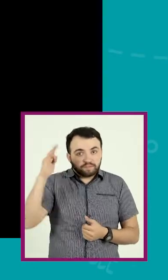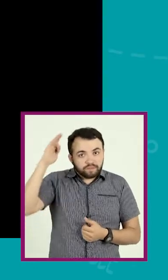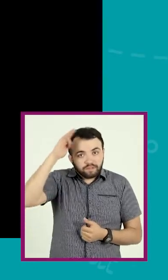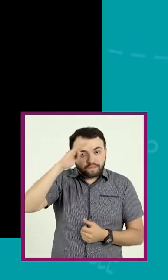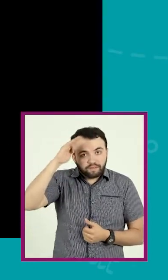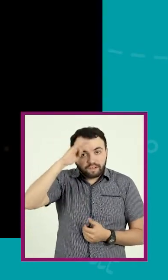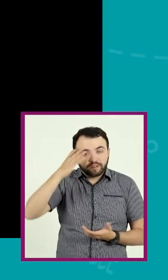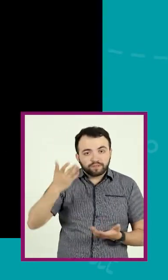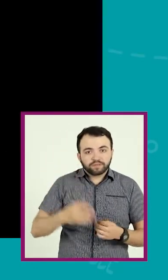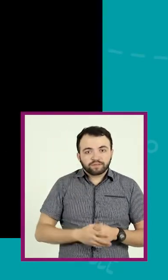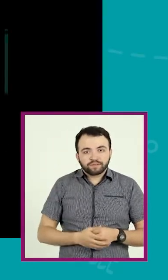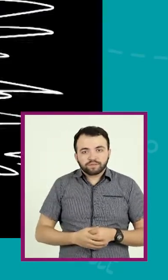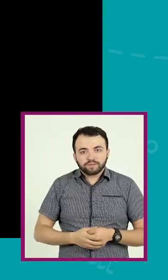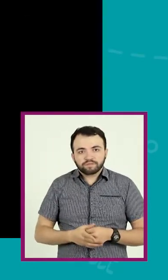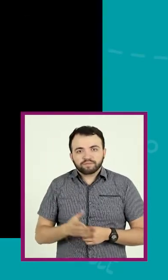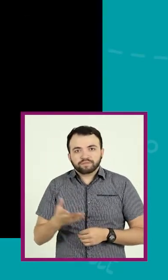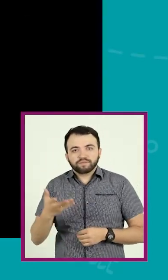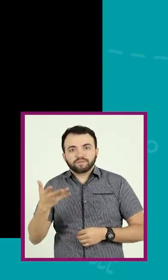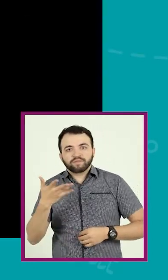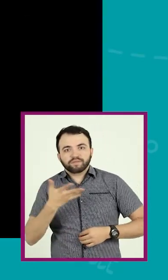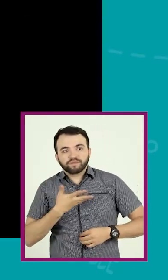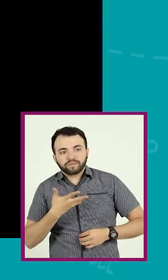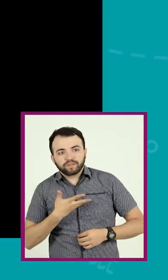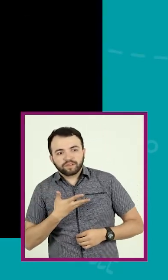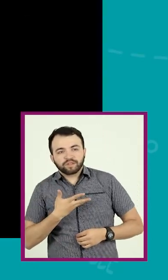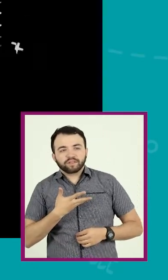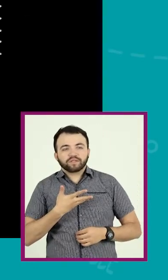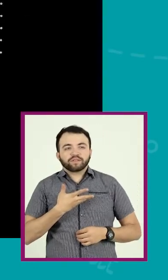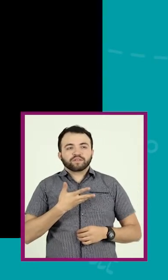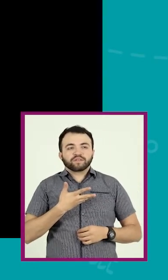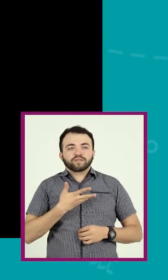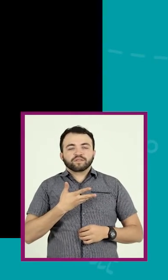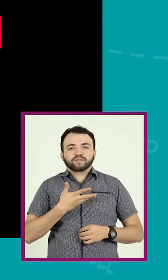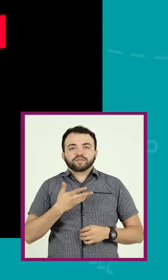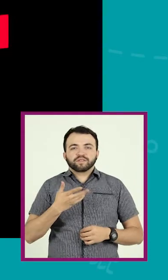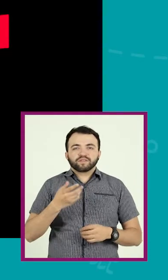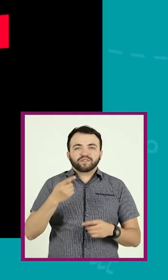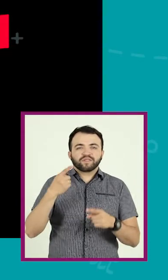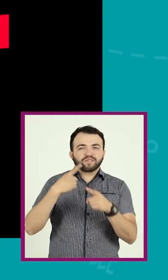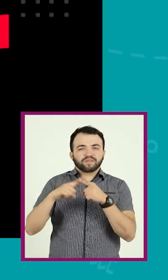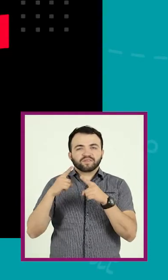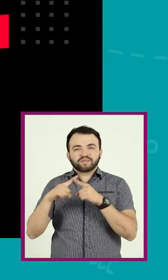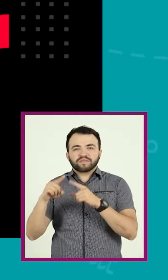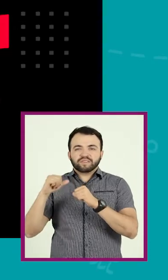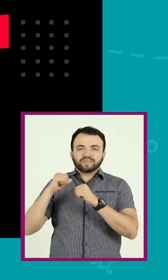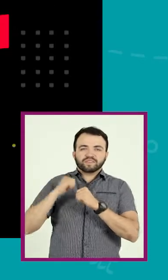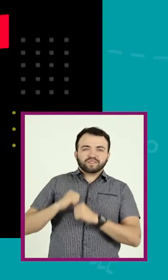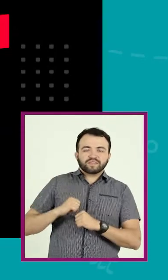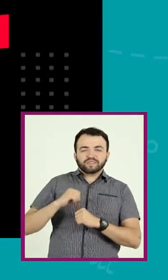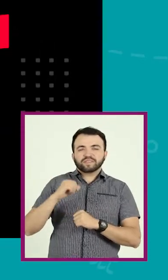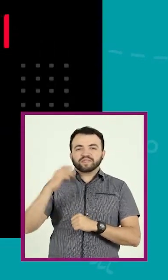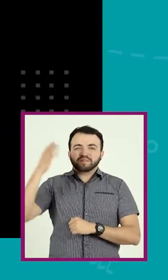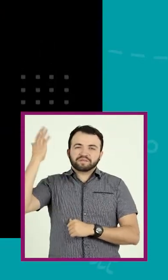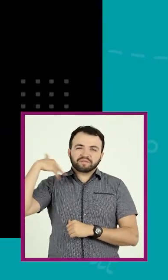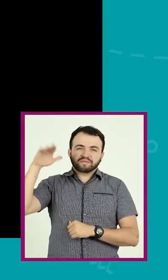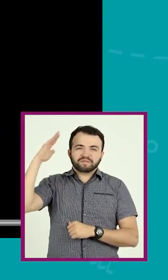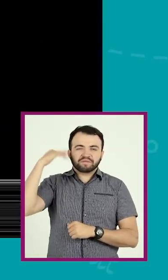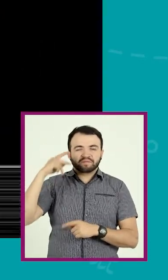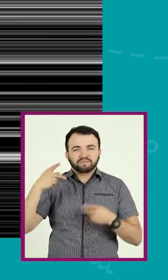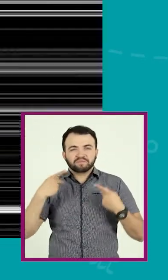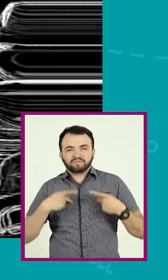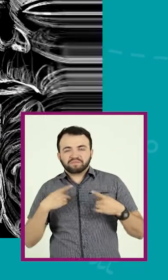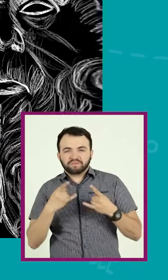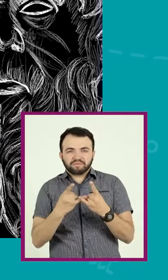y desde luego en la filosofía, que tiene en el banquete de Platón y en